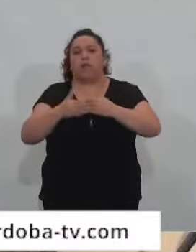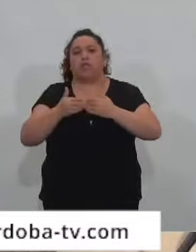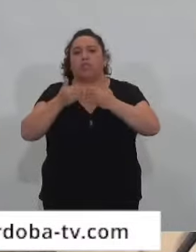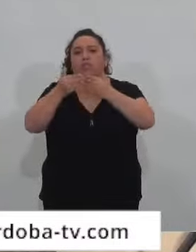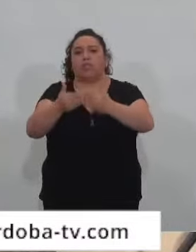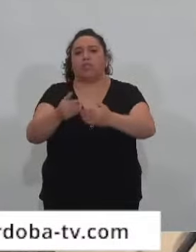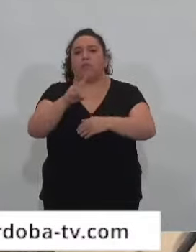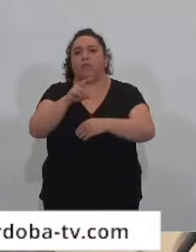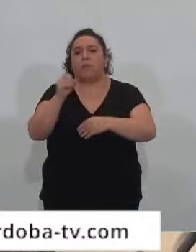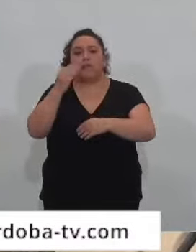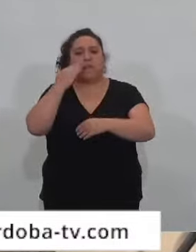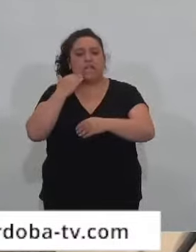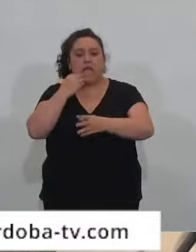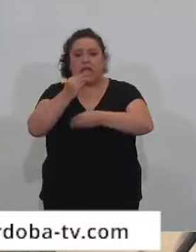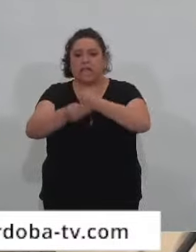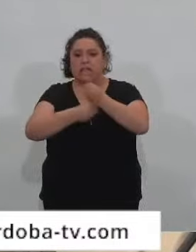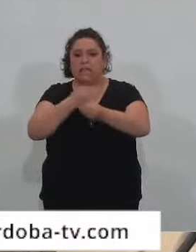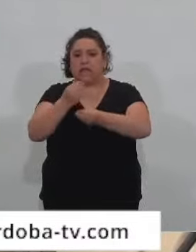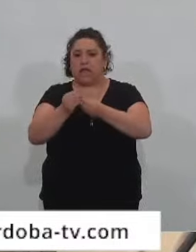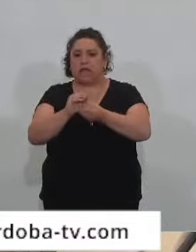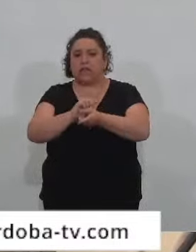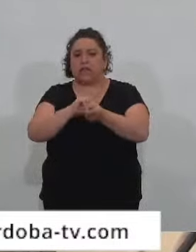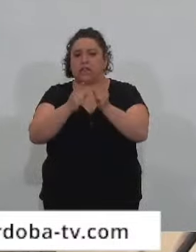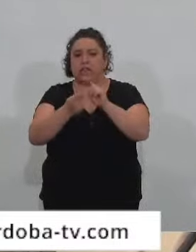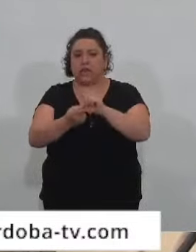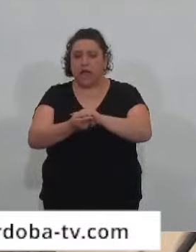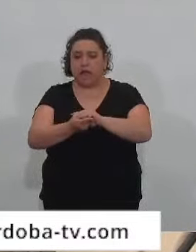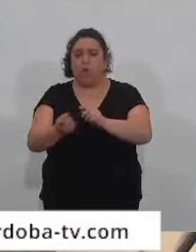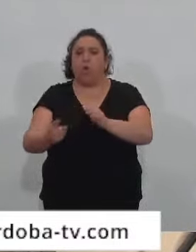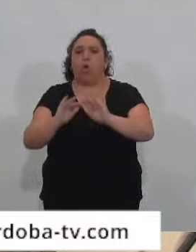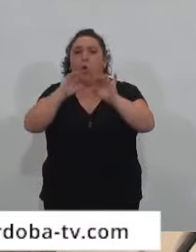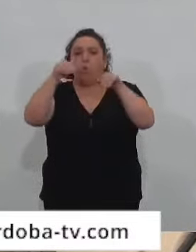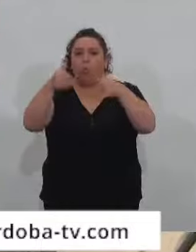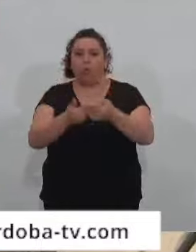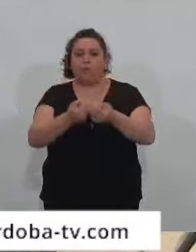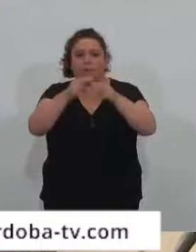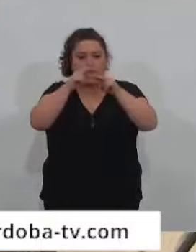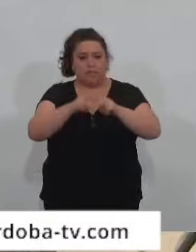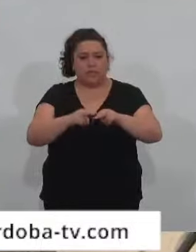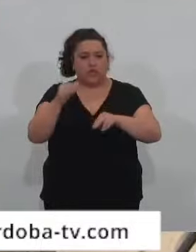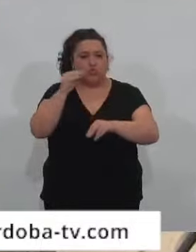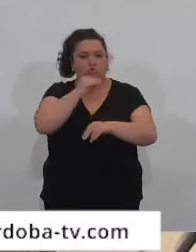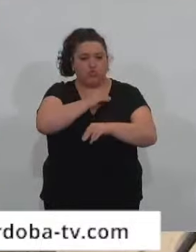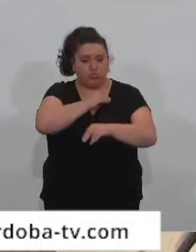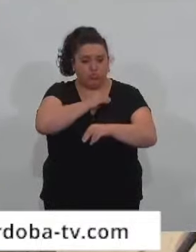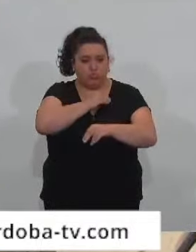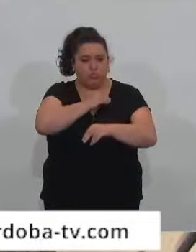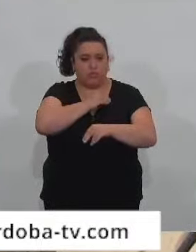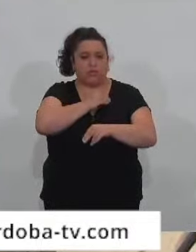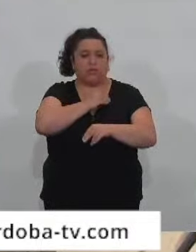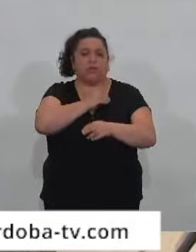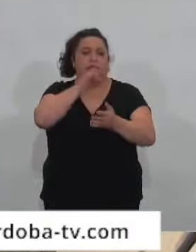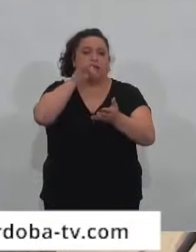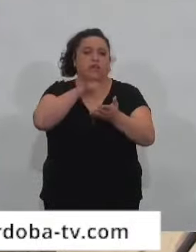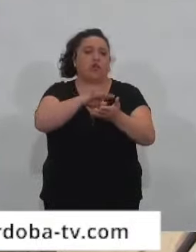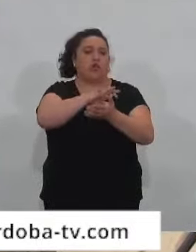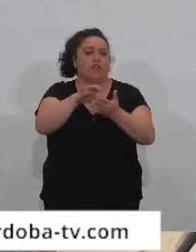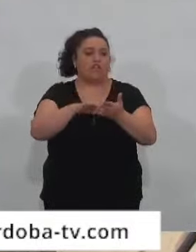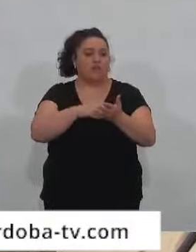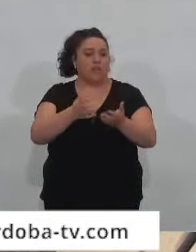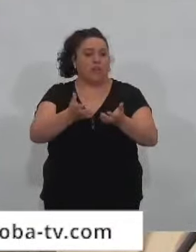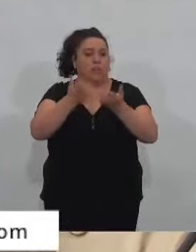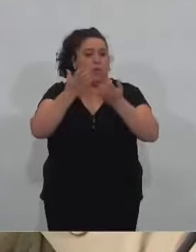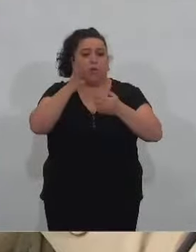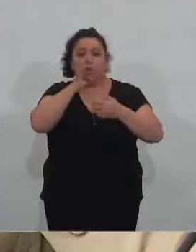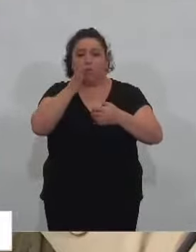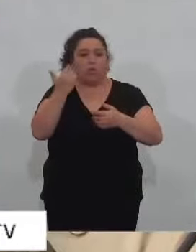vuelve a hacer una revisión en el mes de octubre y se nos hace un informe favorable porque efectivamente las modificaciones que había que hacer eran muy pequeñas, se